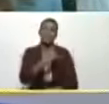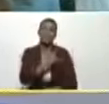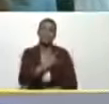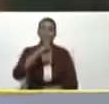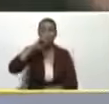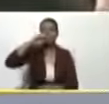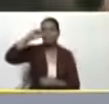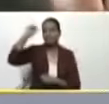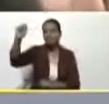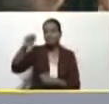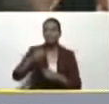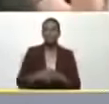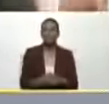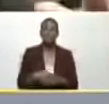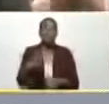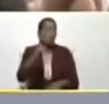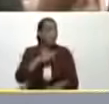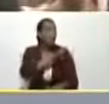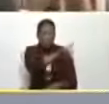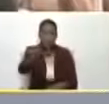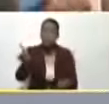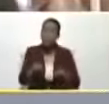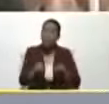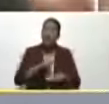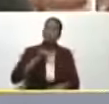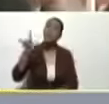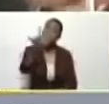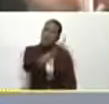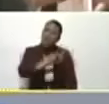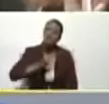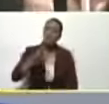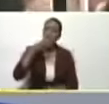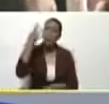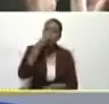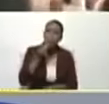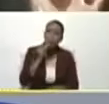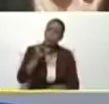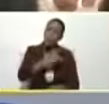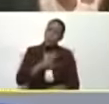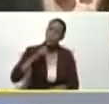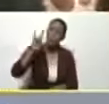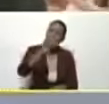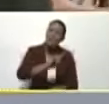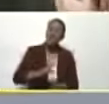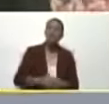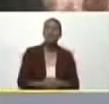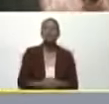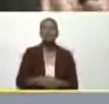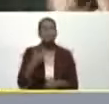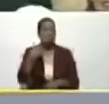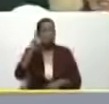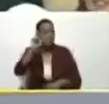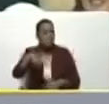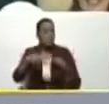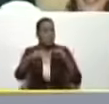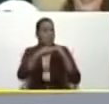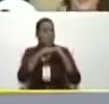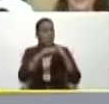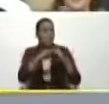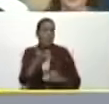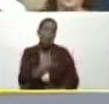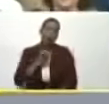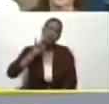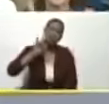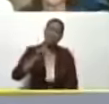maravillosa yo los quiero muchachos yo lo quiero Yo lo quiero muchachos yo lo quiero Yo lo quiero también yo lo quiero yo lo